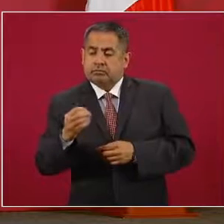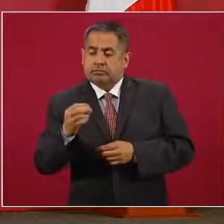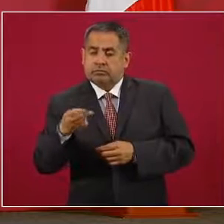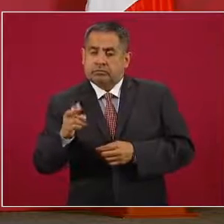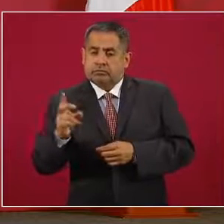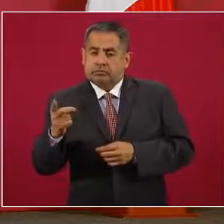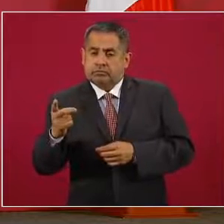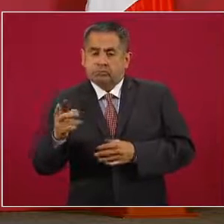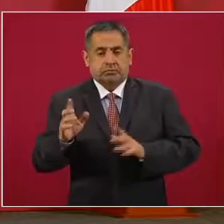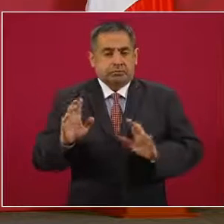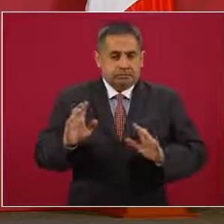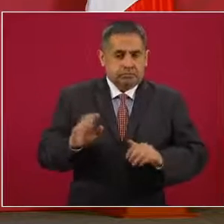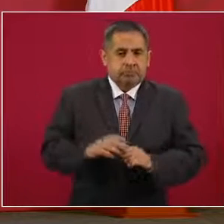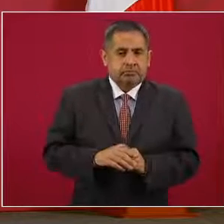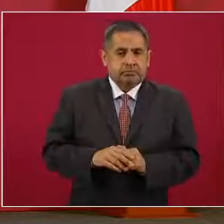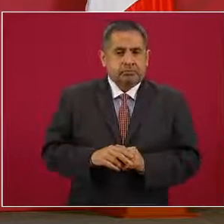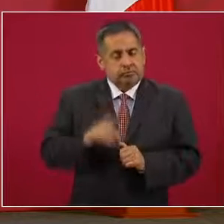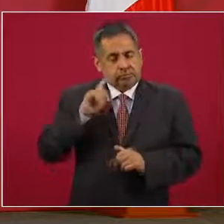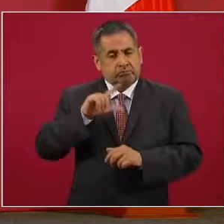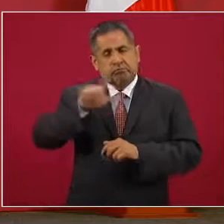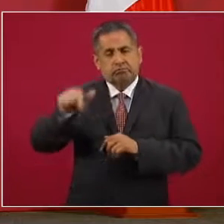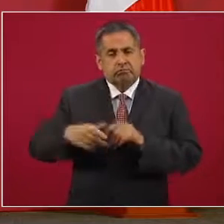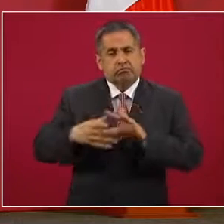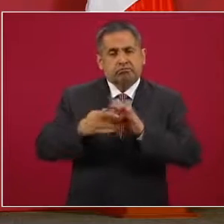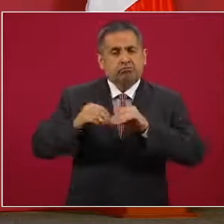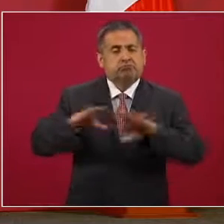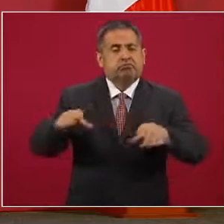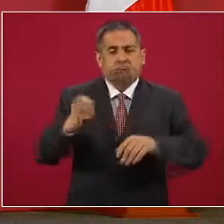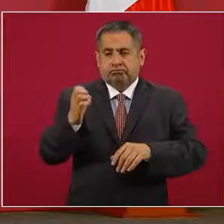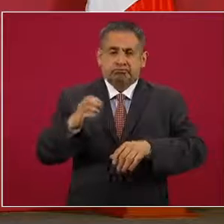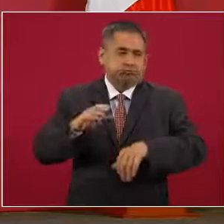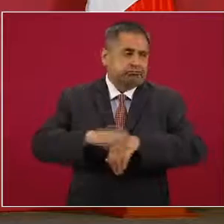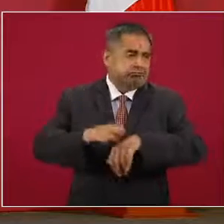diciembre. Ese dato lo vamos a tener en enero.